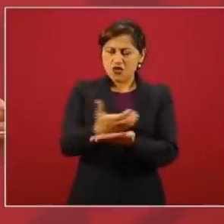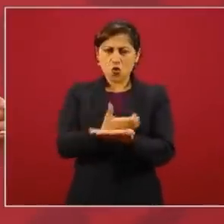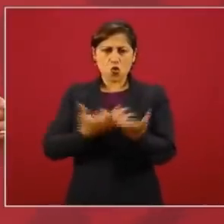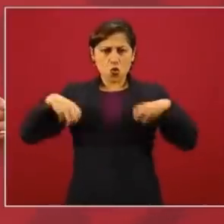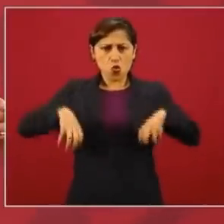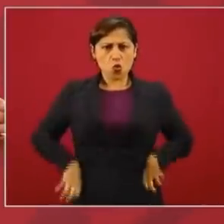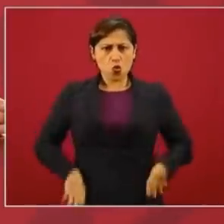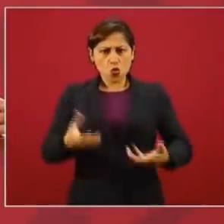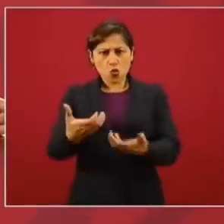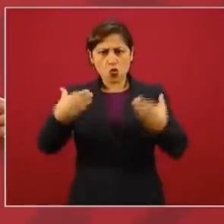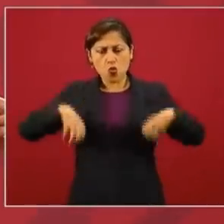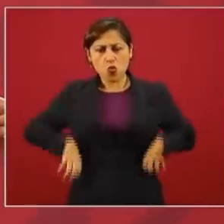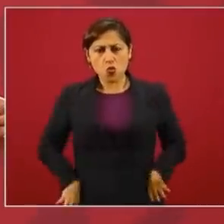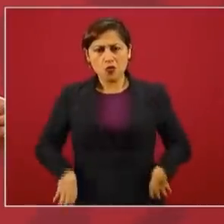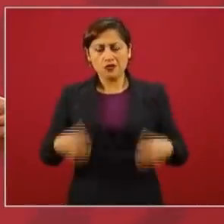Pues autorizar